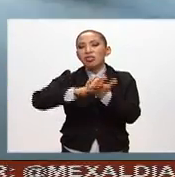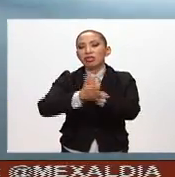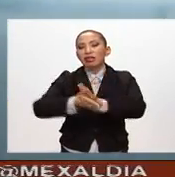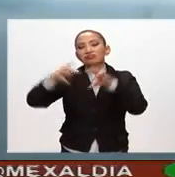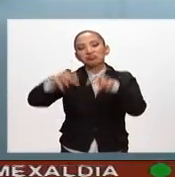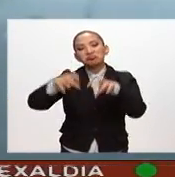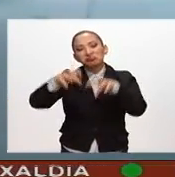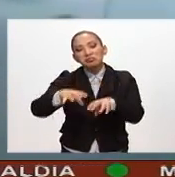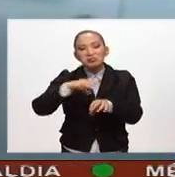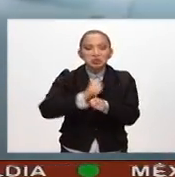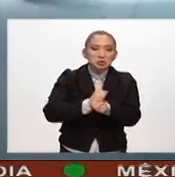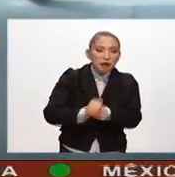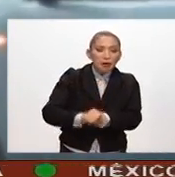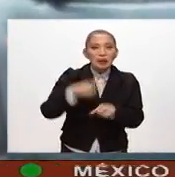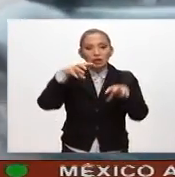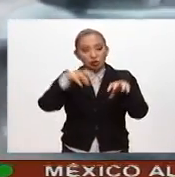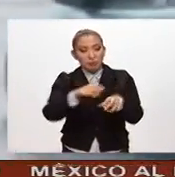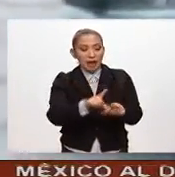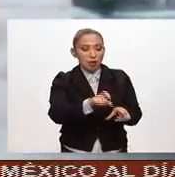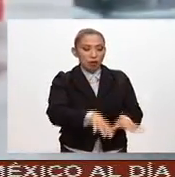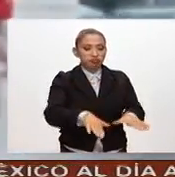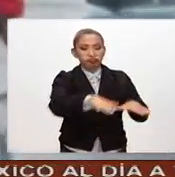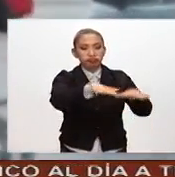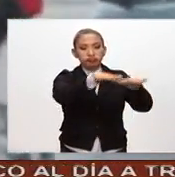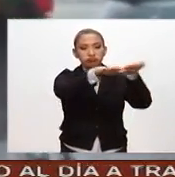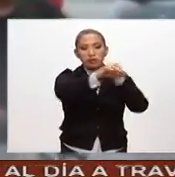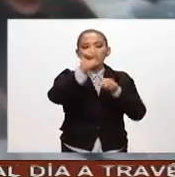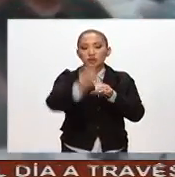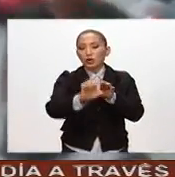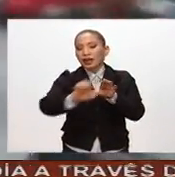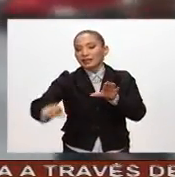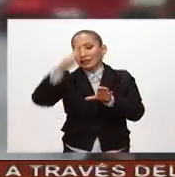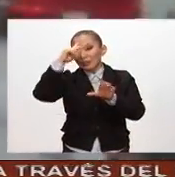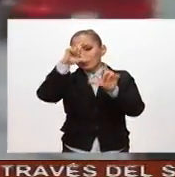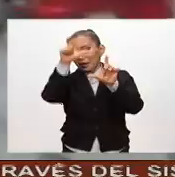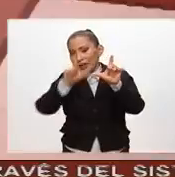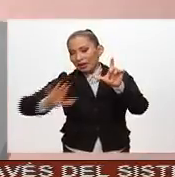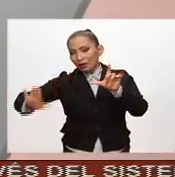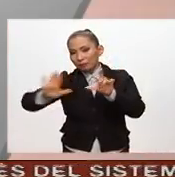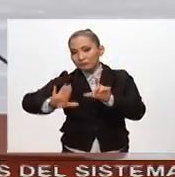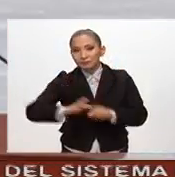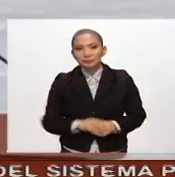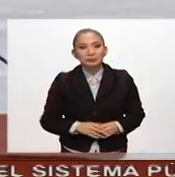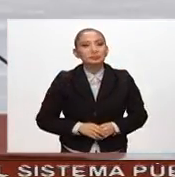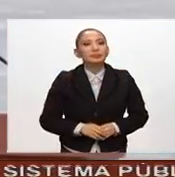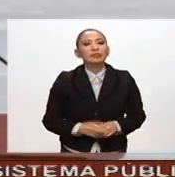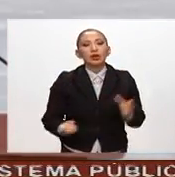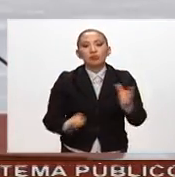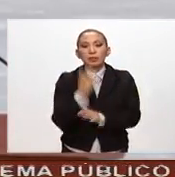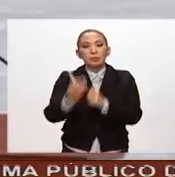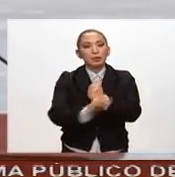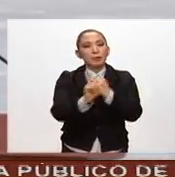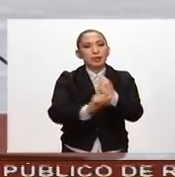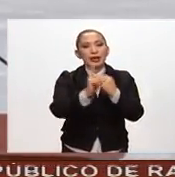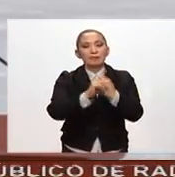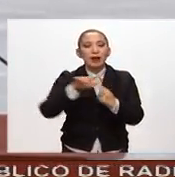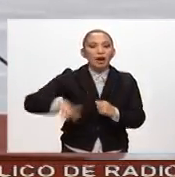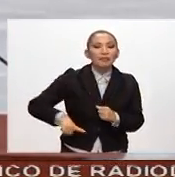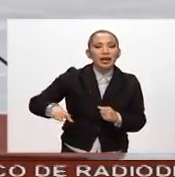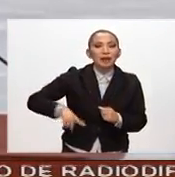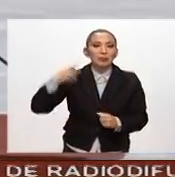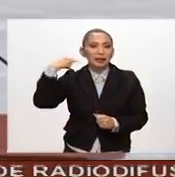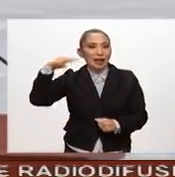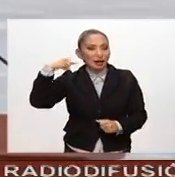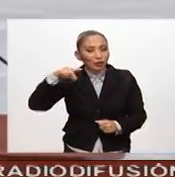tormenta tropical, provoca lluvias e inundaciones en el sureste de la República. Nuevo escándalo sacude al gobierno